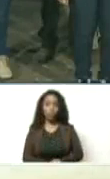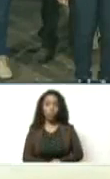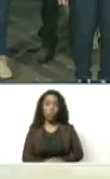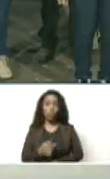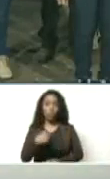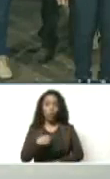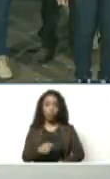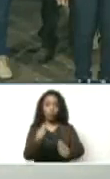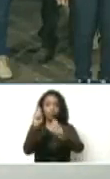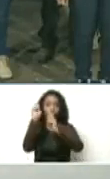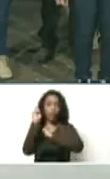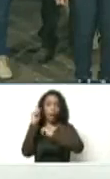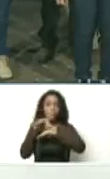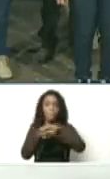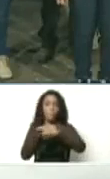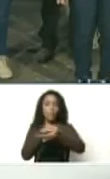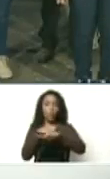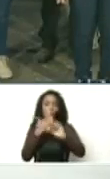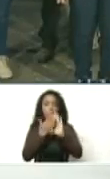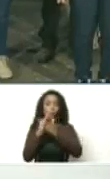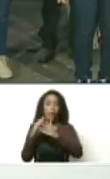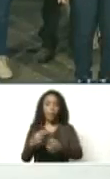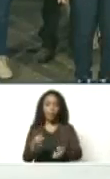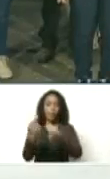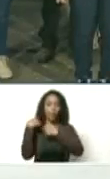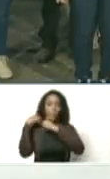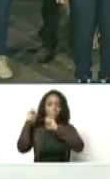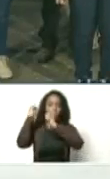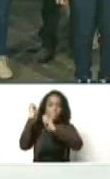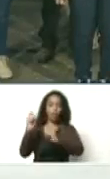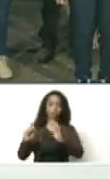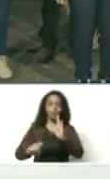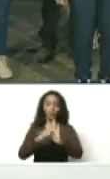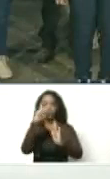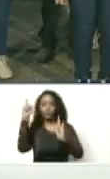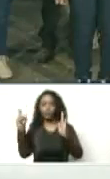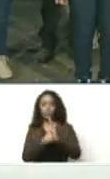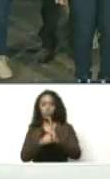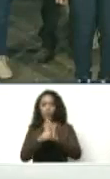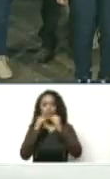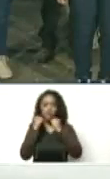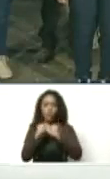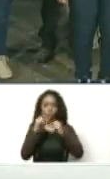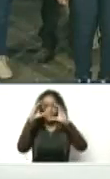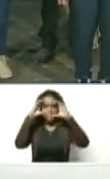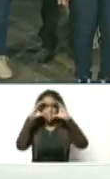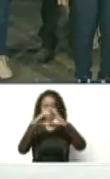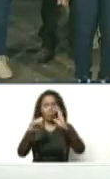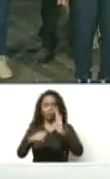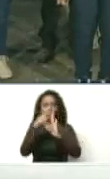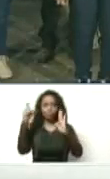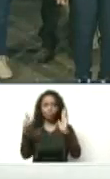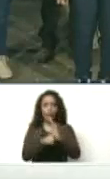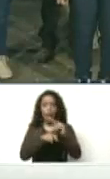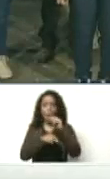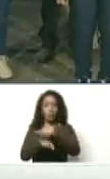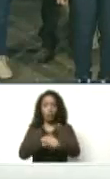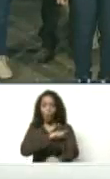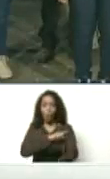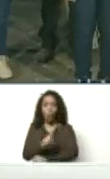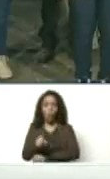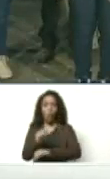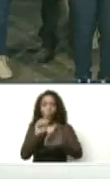asigno al ministro de Comuna la responsabilidad máxima y dedicación absoluta a que se cumplan